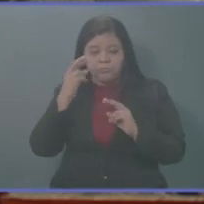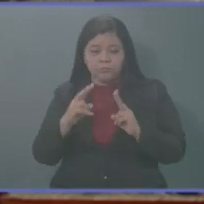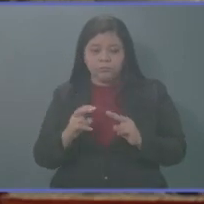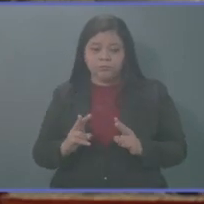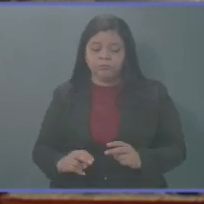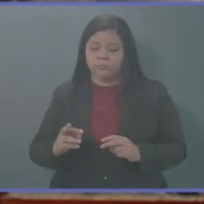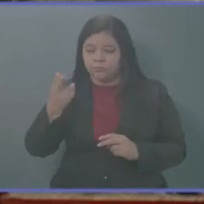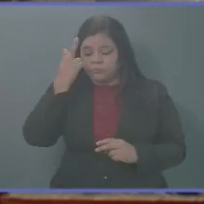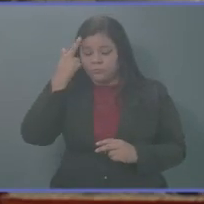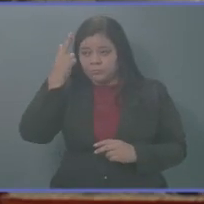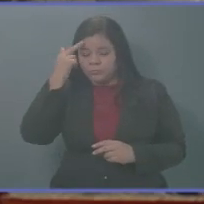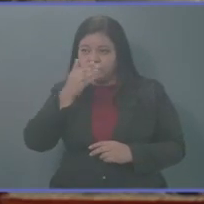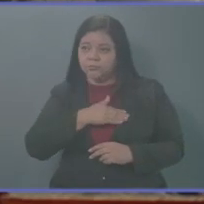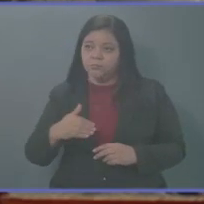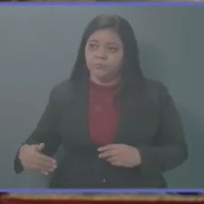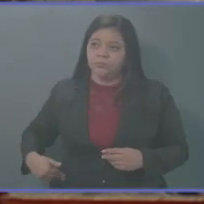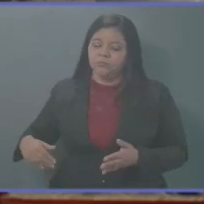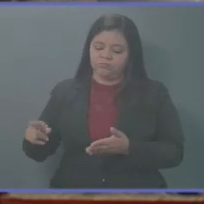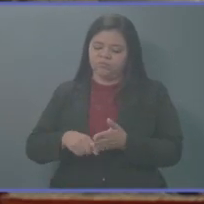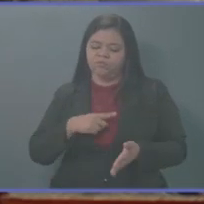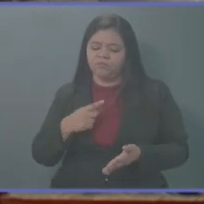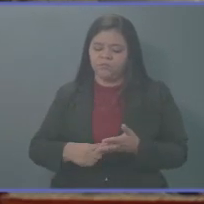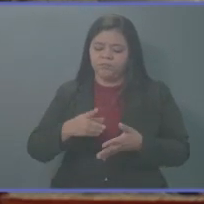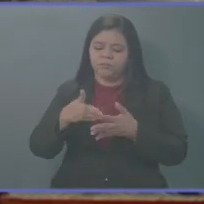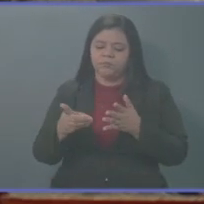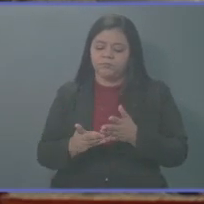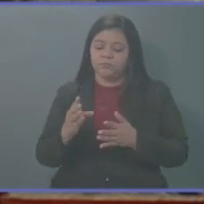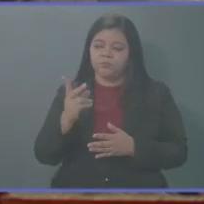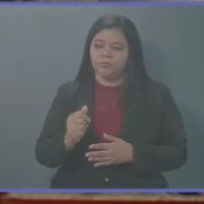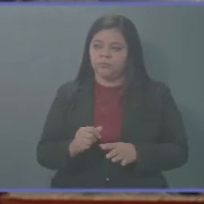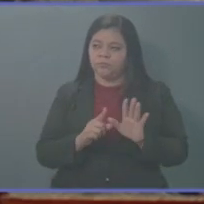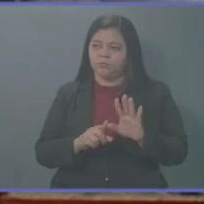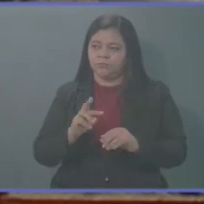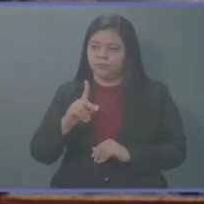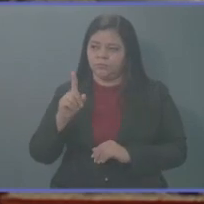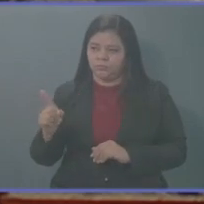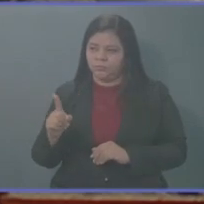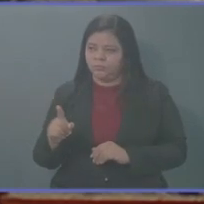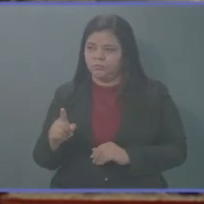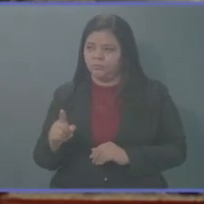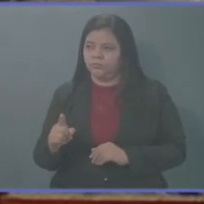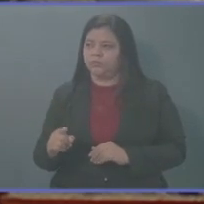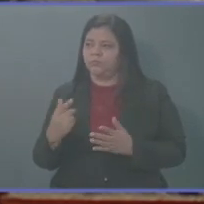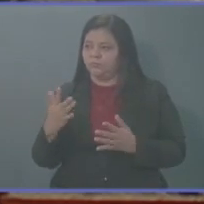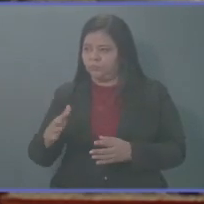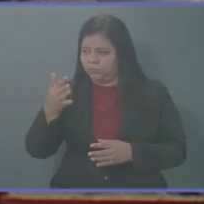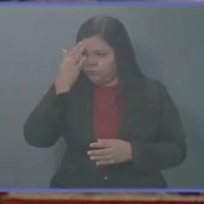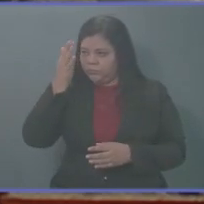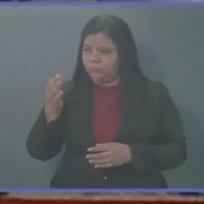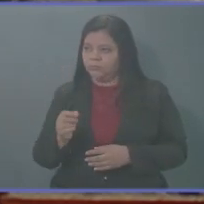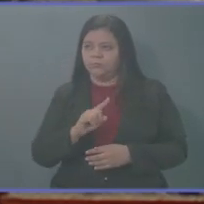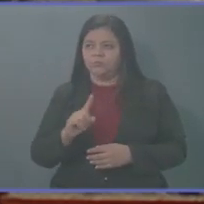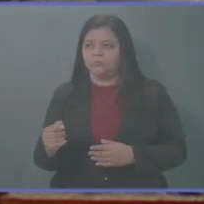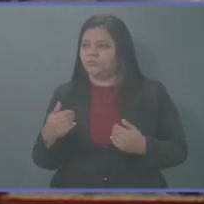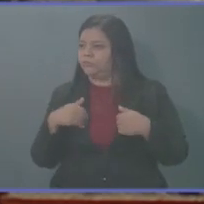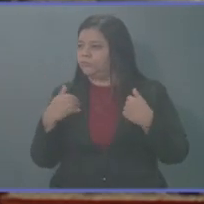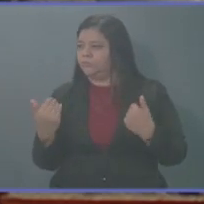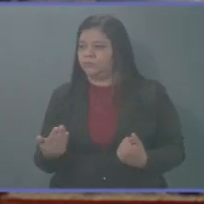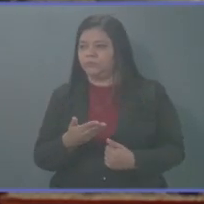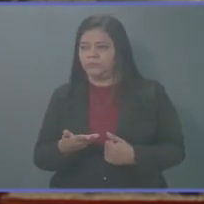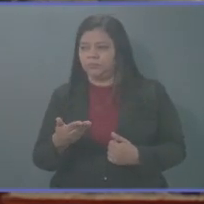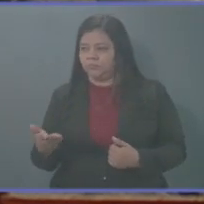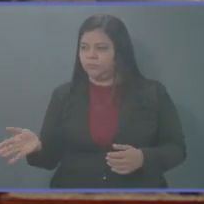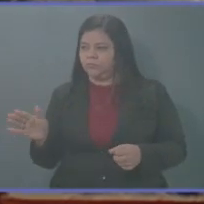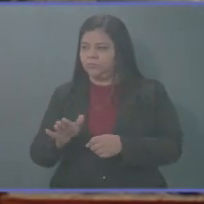el presidente de la República veta el decreto número 621, considera que no existen los elementos fácticos